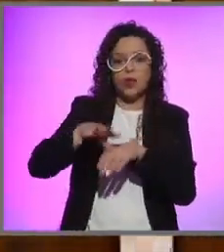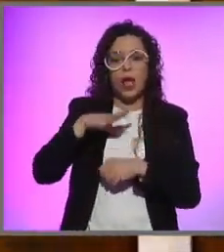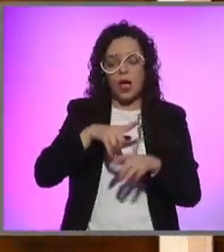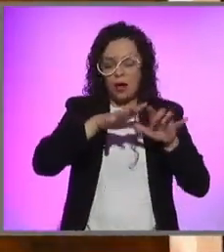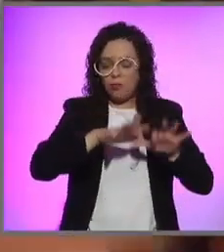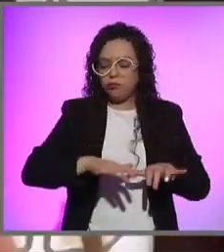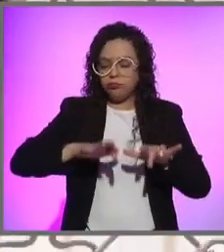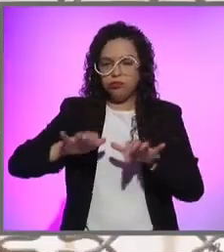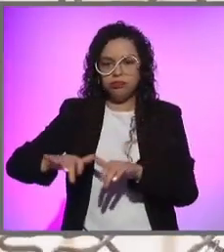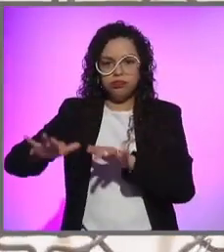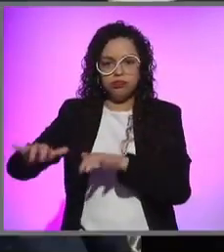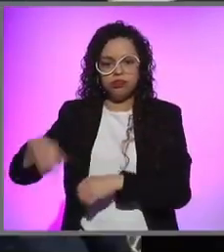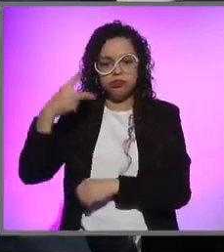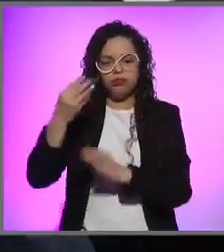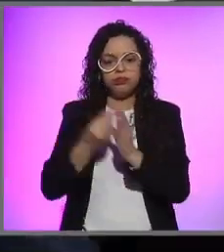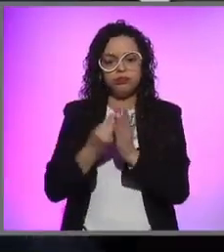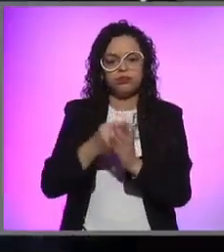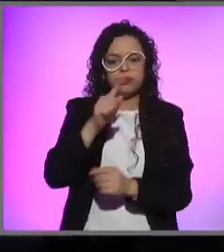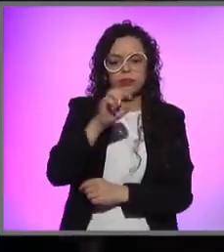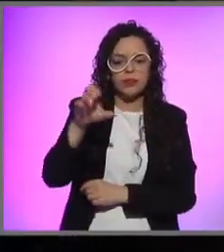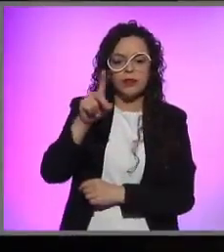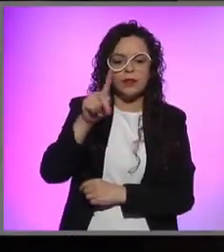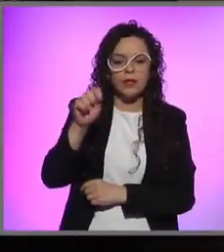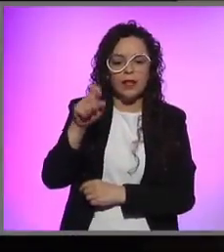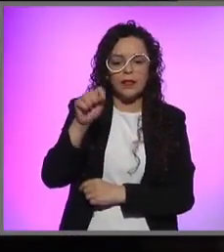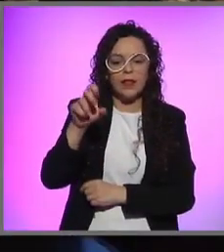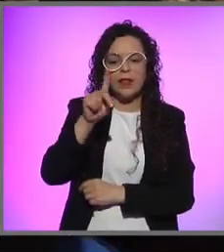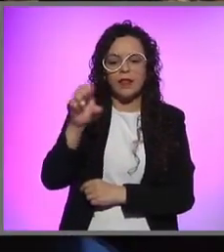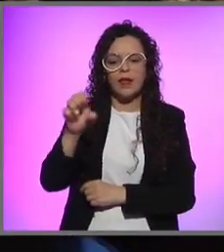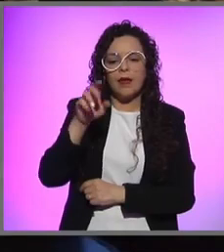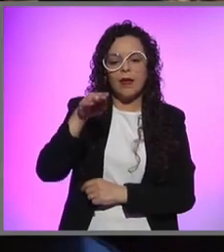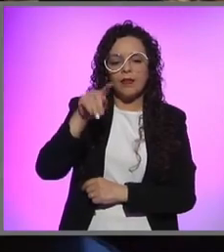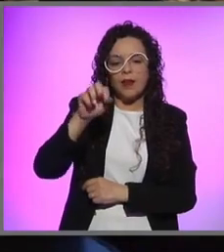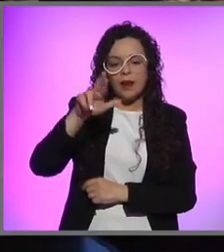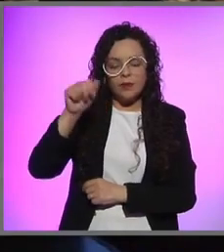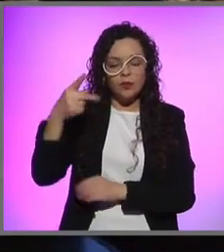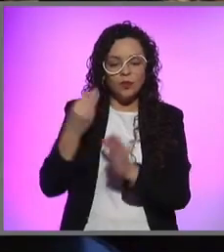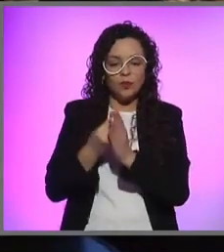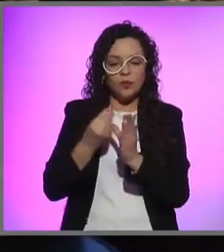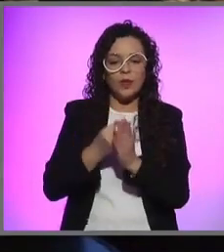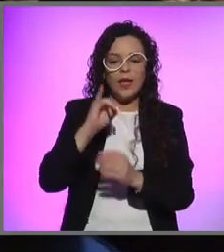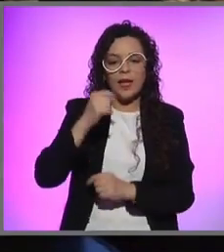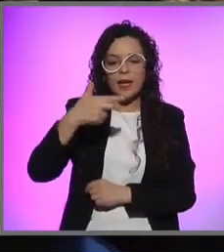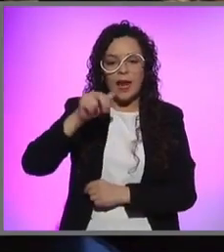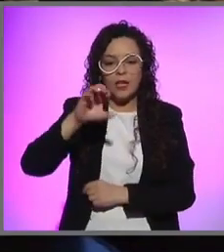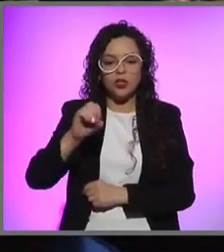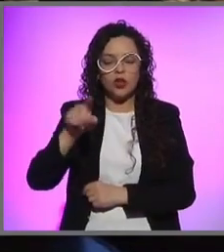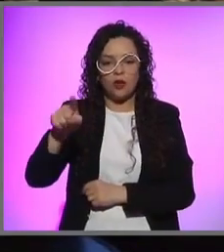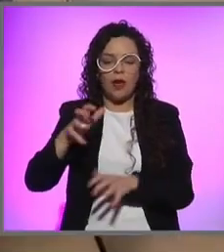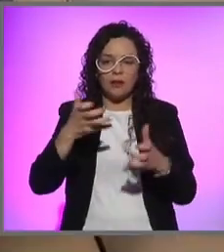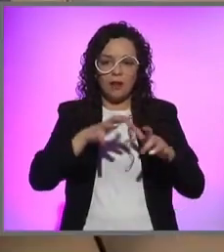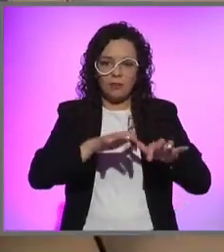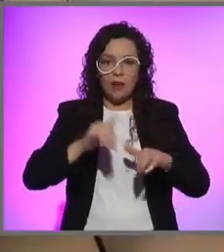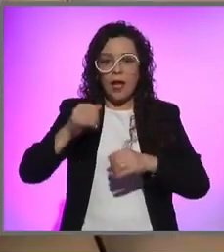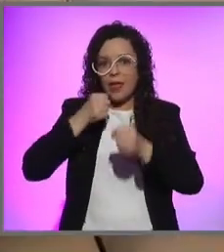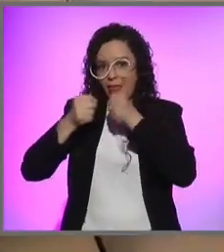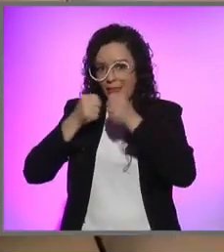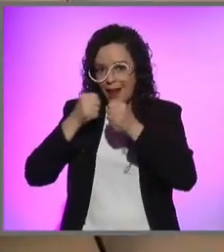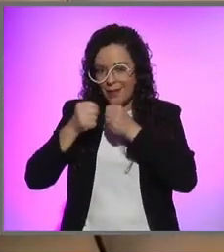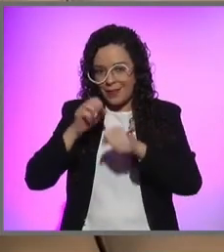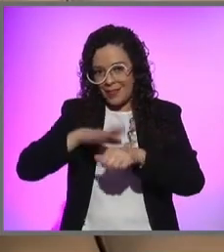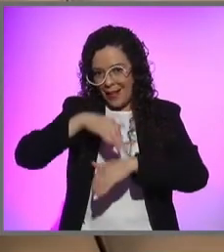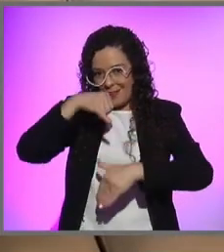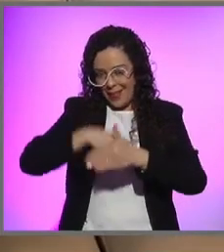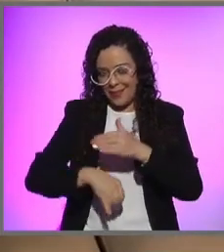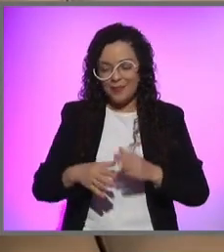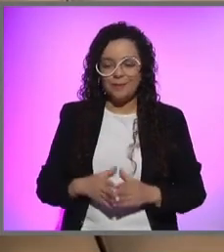tema suyo dedicado a Tete Montoliu, titulado Blues for Tete. Interior, detalles de Ignasi al piano y entrevista. Hoy me encuentro